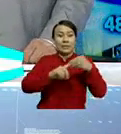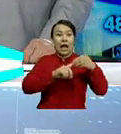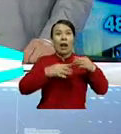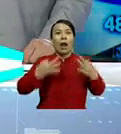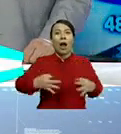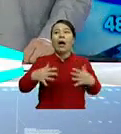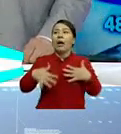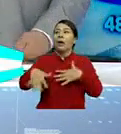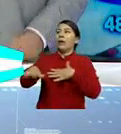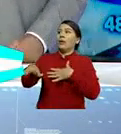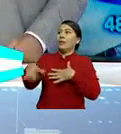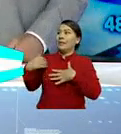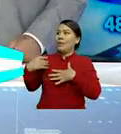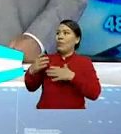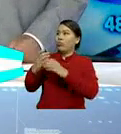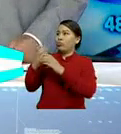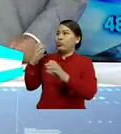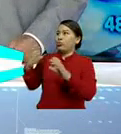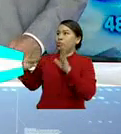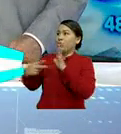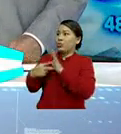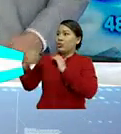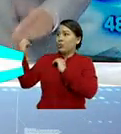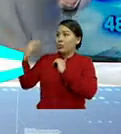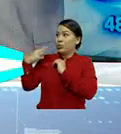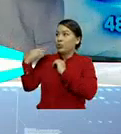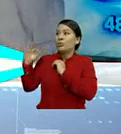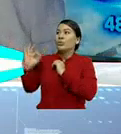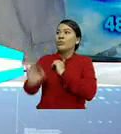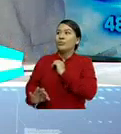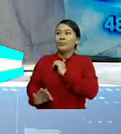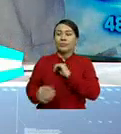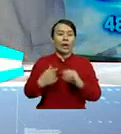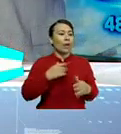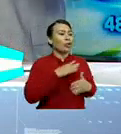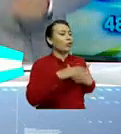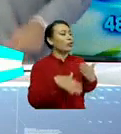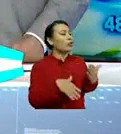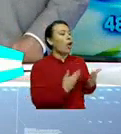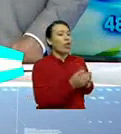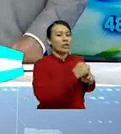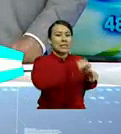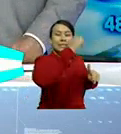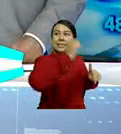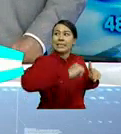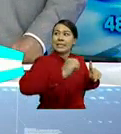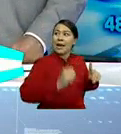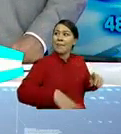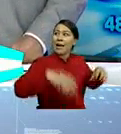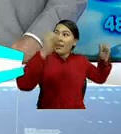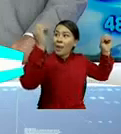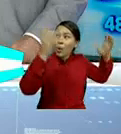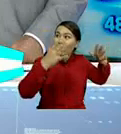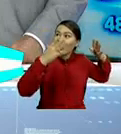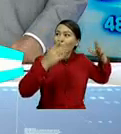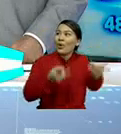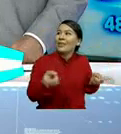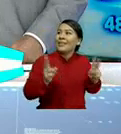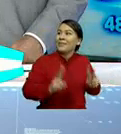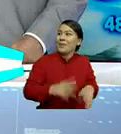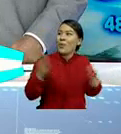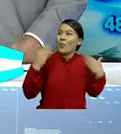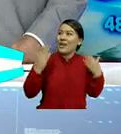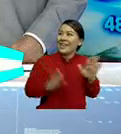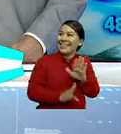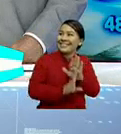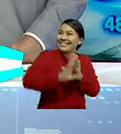los buses eléctricos ya circulando en completo todo el sistema, y así por el estilo. Guayaquil va